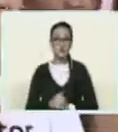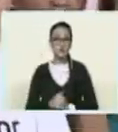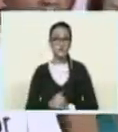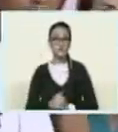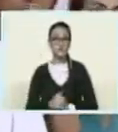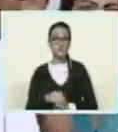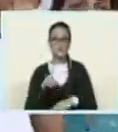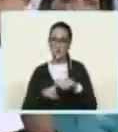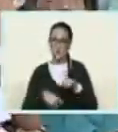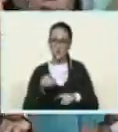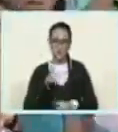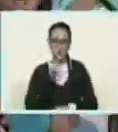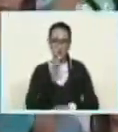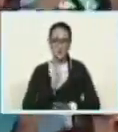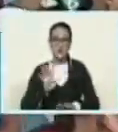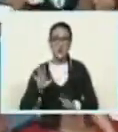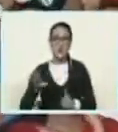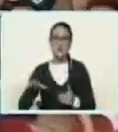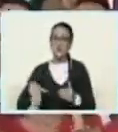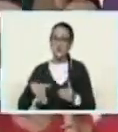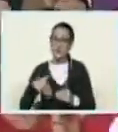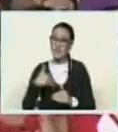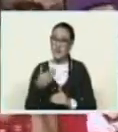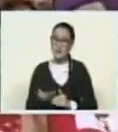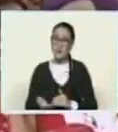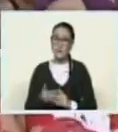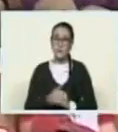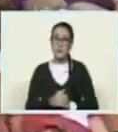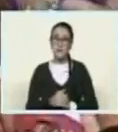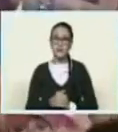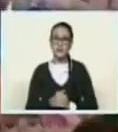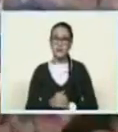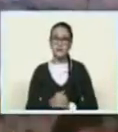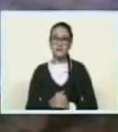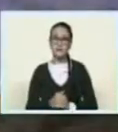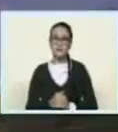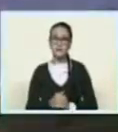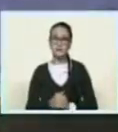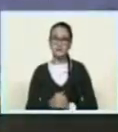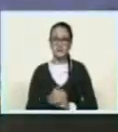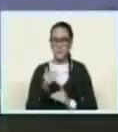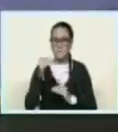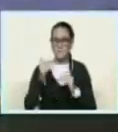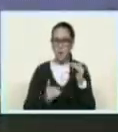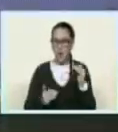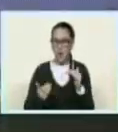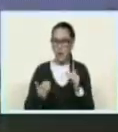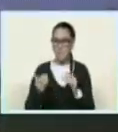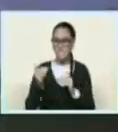irracionalidad. Después tener que enfrentar la baja de los recursos